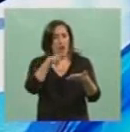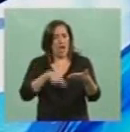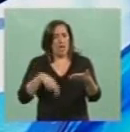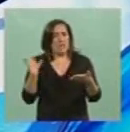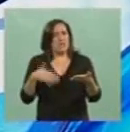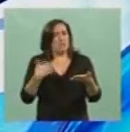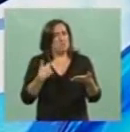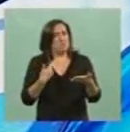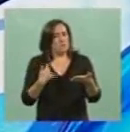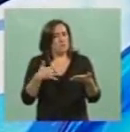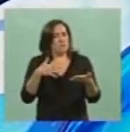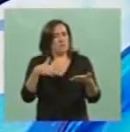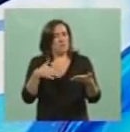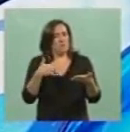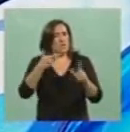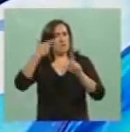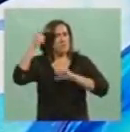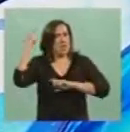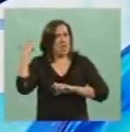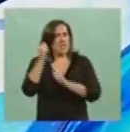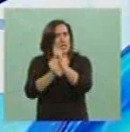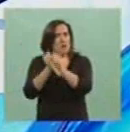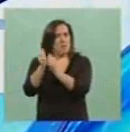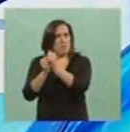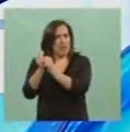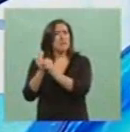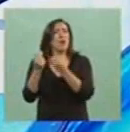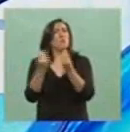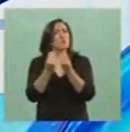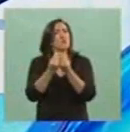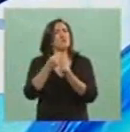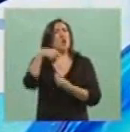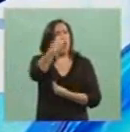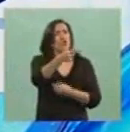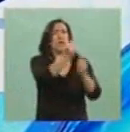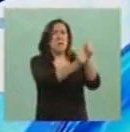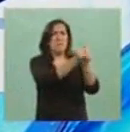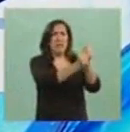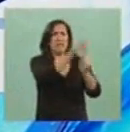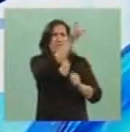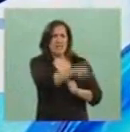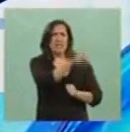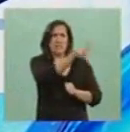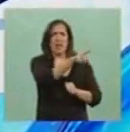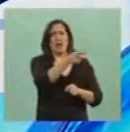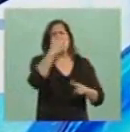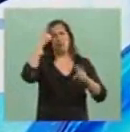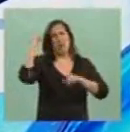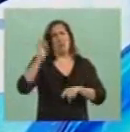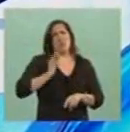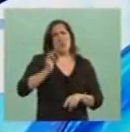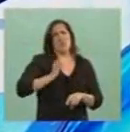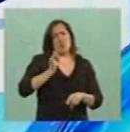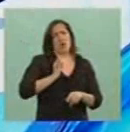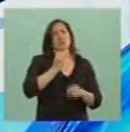No solamente por su experiencia empresarial, hay muchos empresarios que visitan la Argentina o son argentinos y tienen una larga trayectoria en